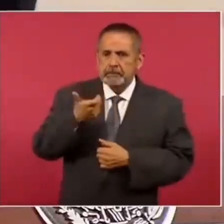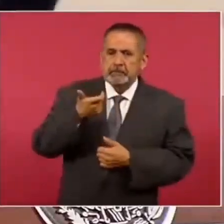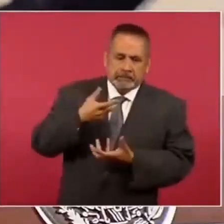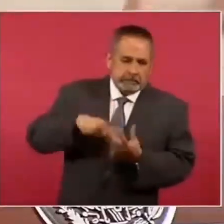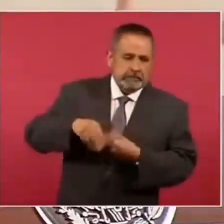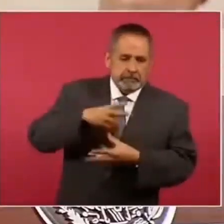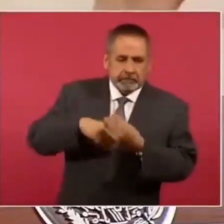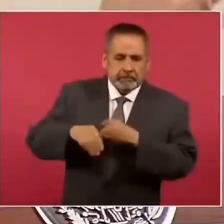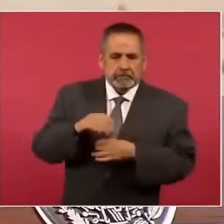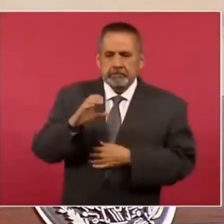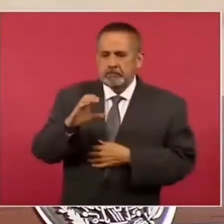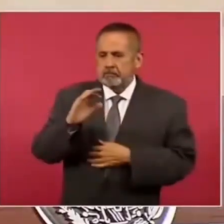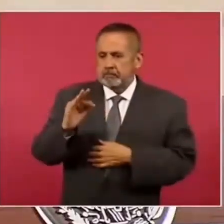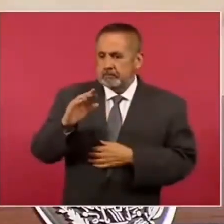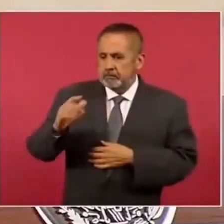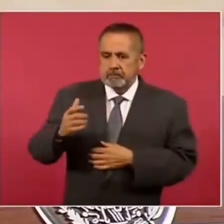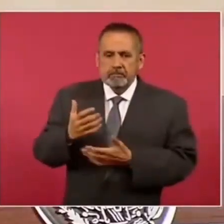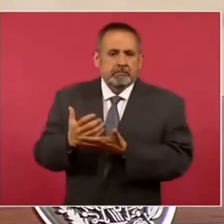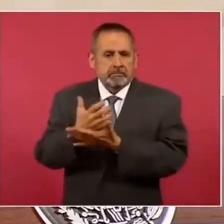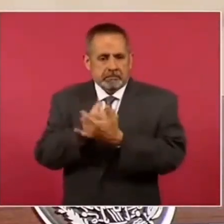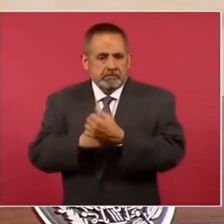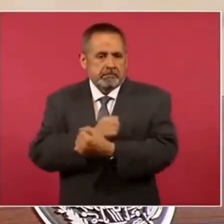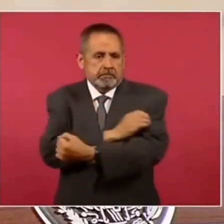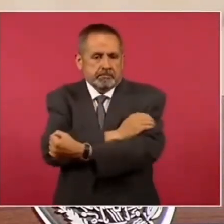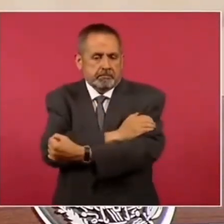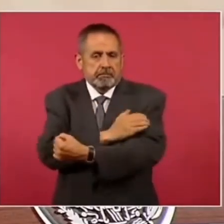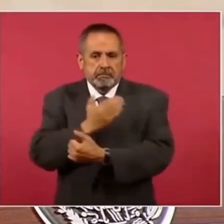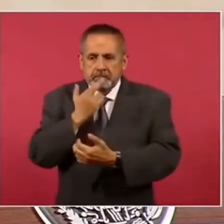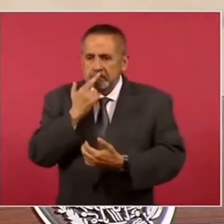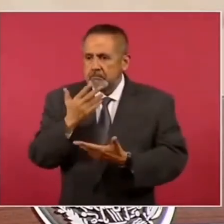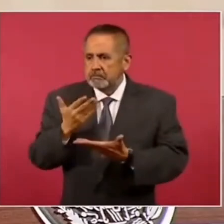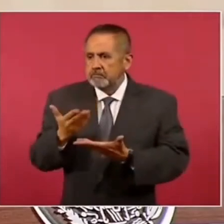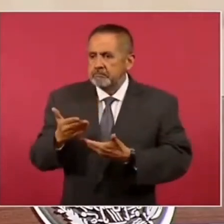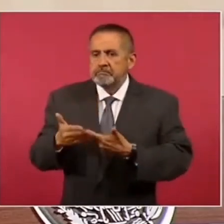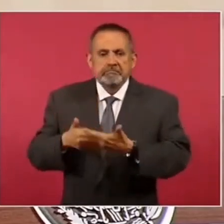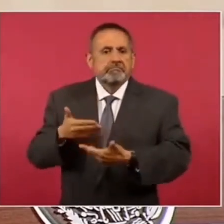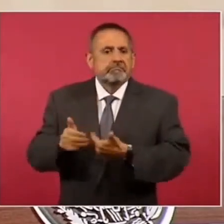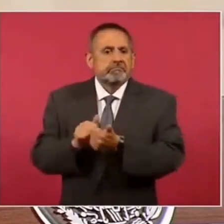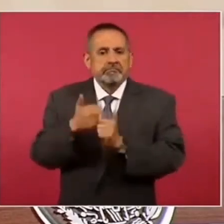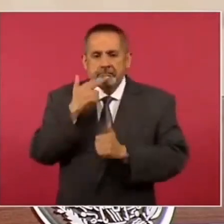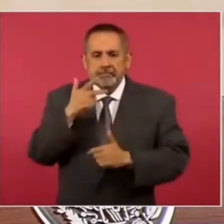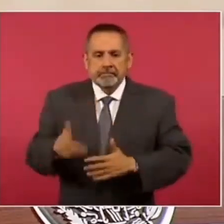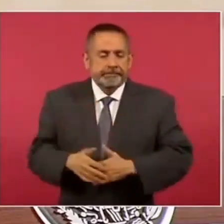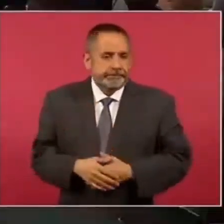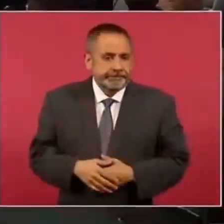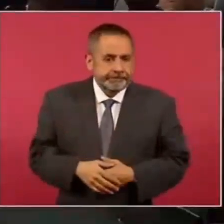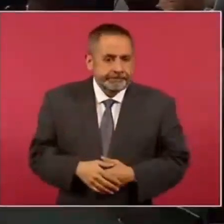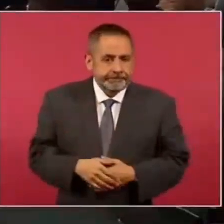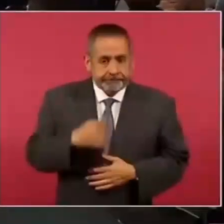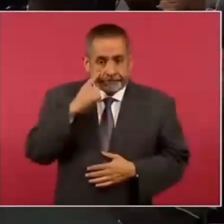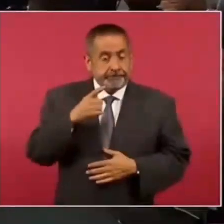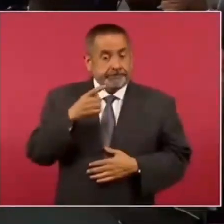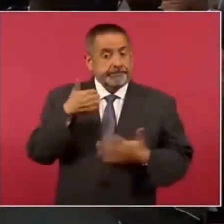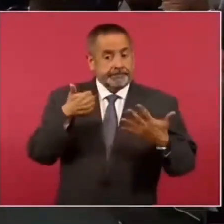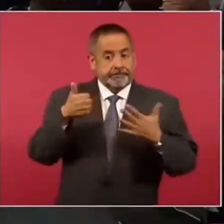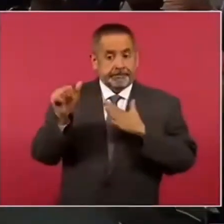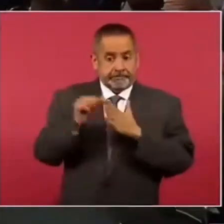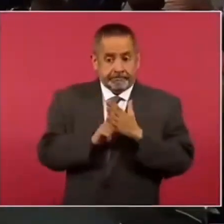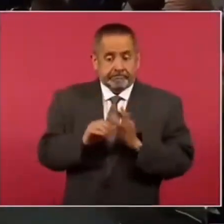para la Comisión Federal de Electricidad. Llevábamos 6 meses así